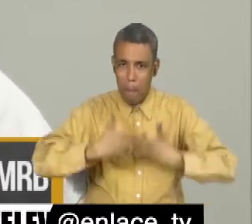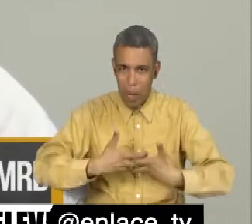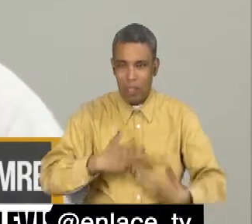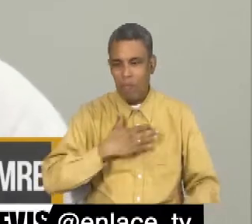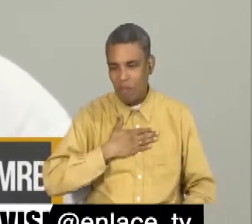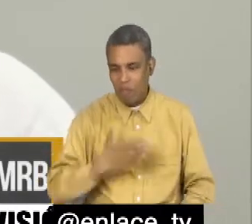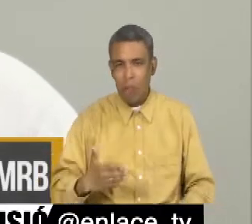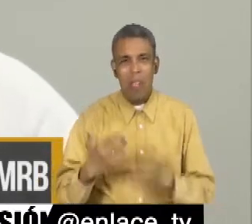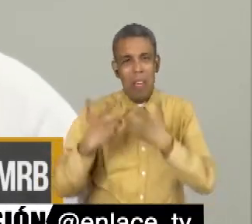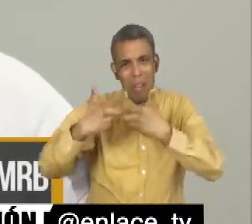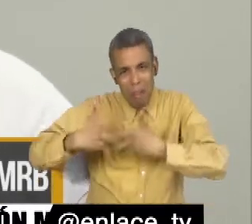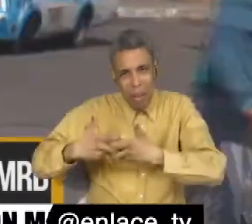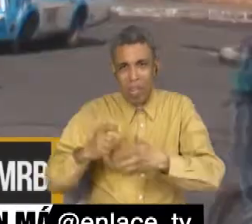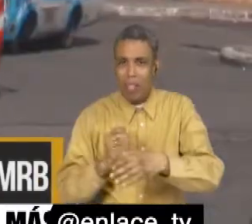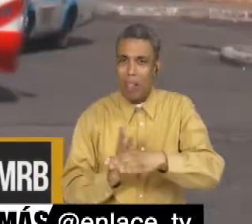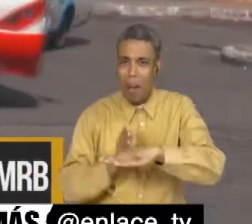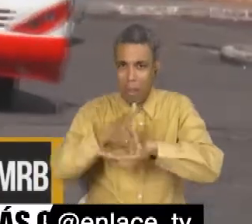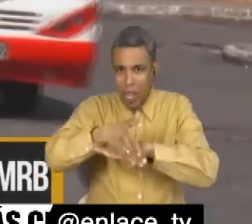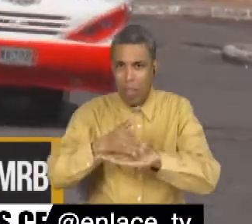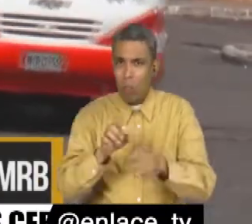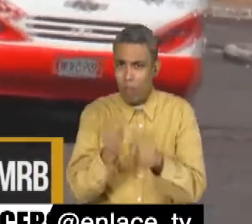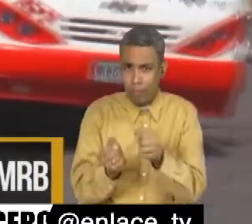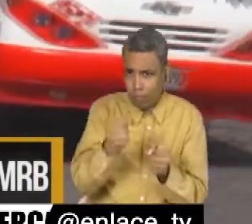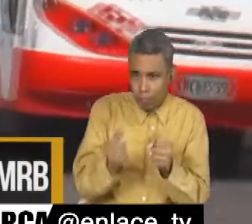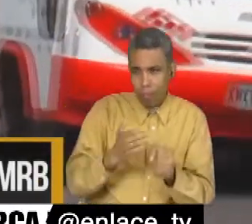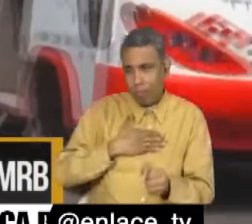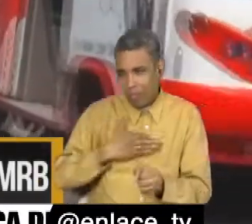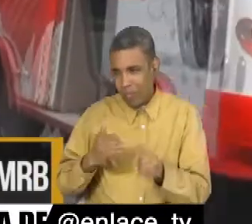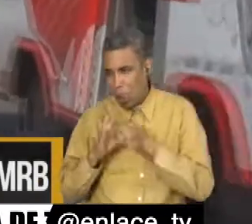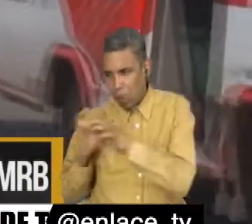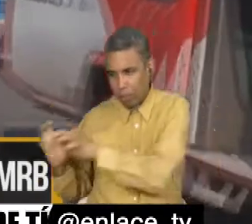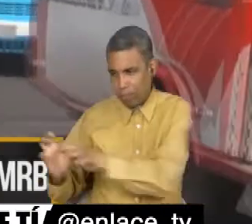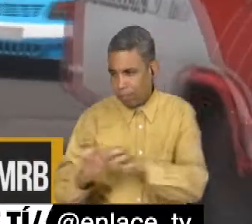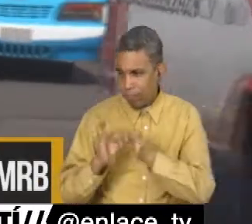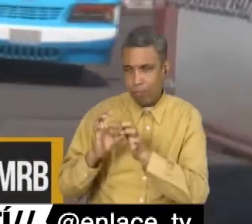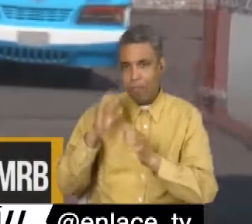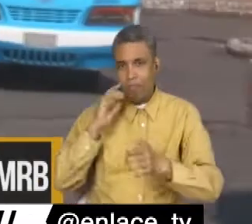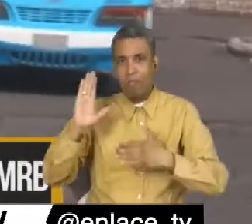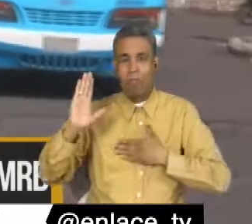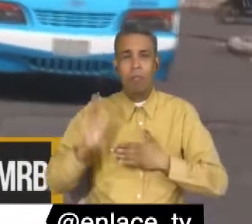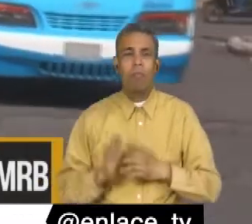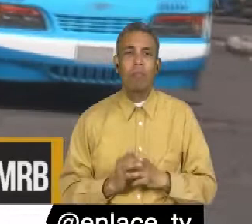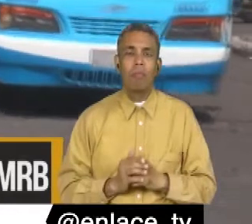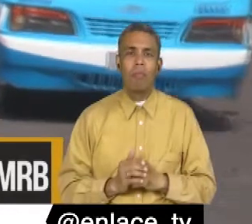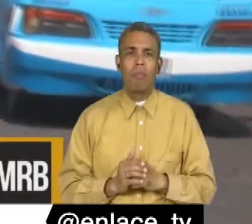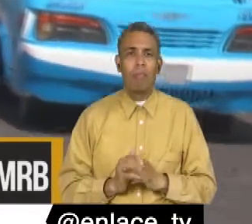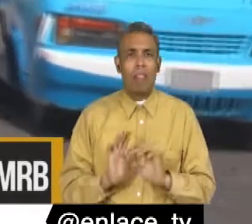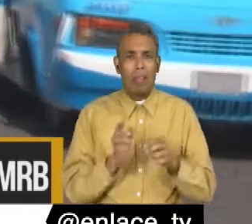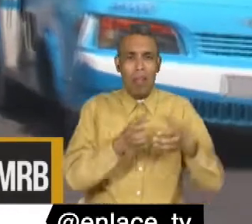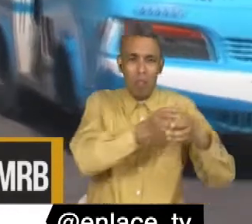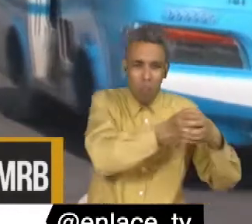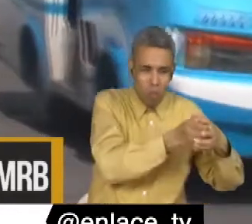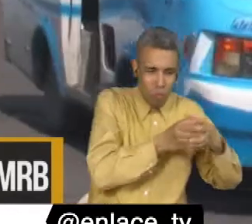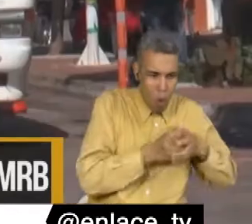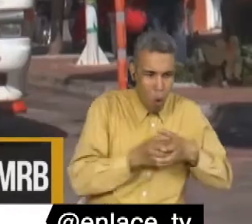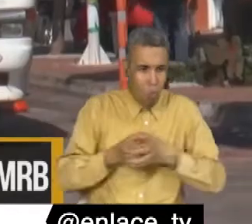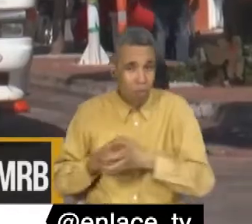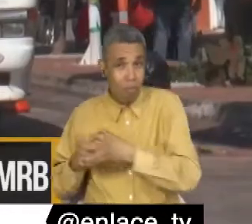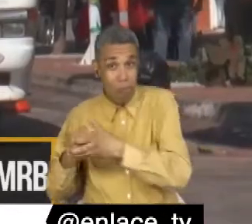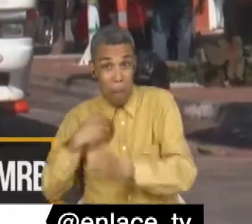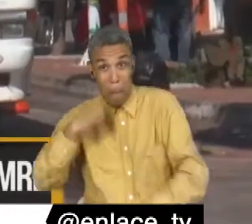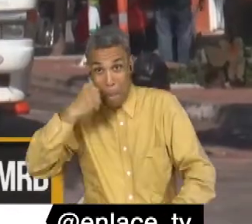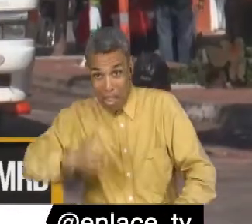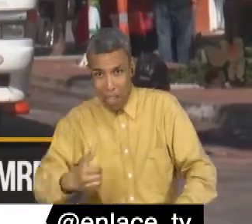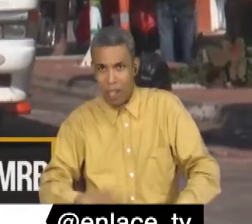todas las empresas legalmente constituidas. El gremio de transporte público se suma junto a otras empresas, organizaciones de la ciudad a la marcha pacífica